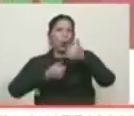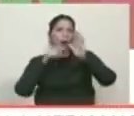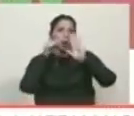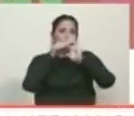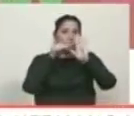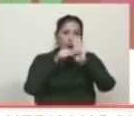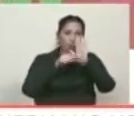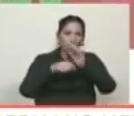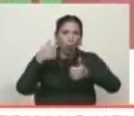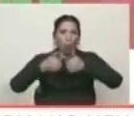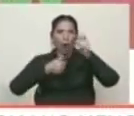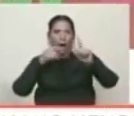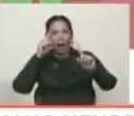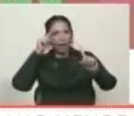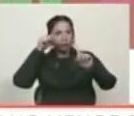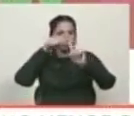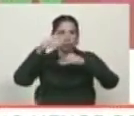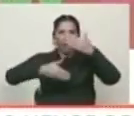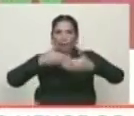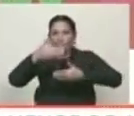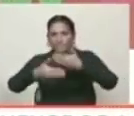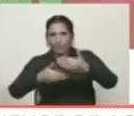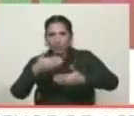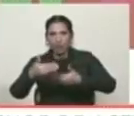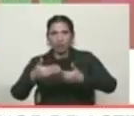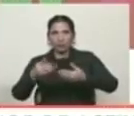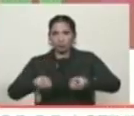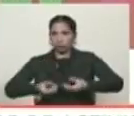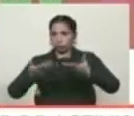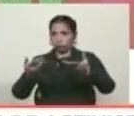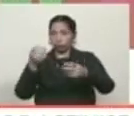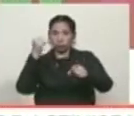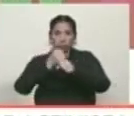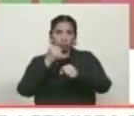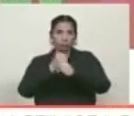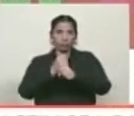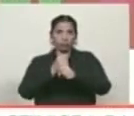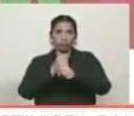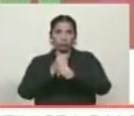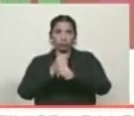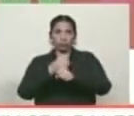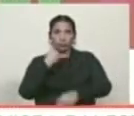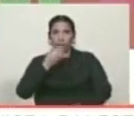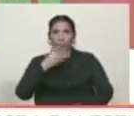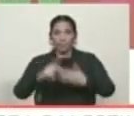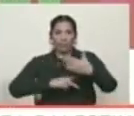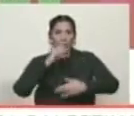son los avances que se esperan ahora con la entrega del plan de la patria precisamente para la juventud venezolana?